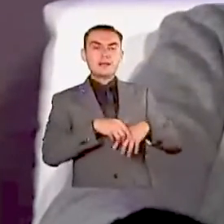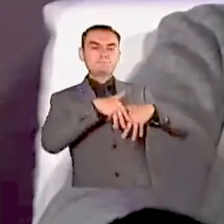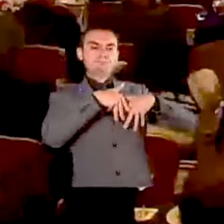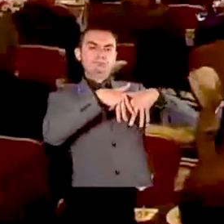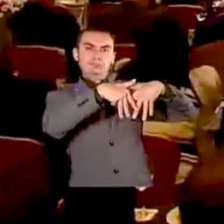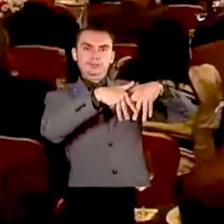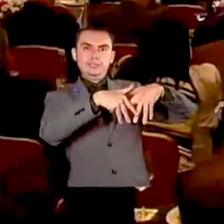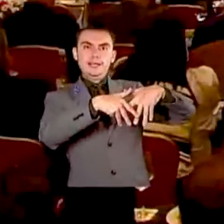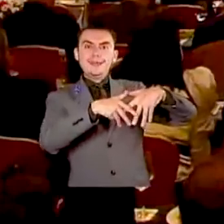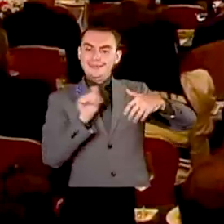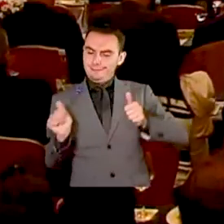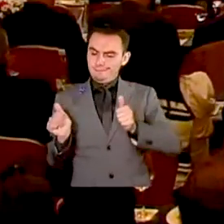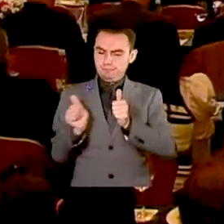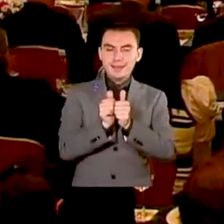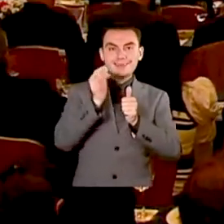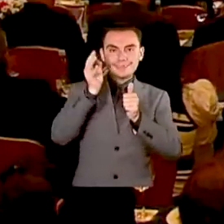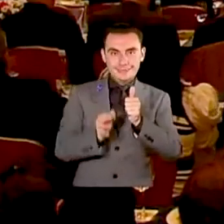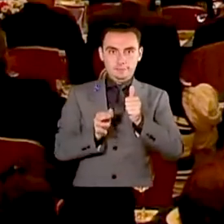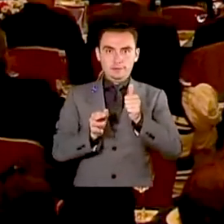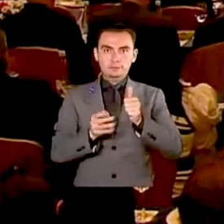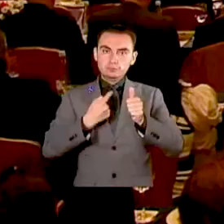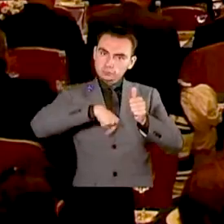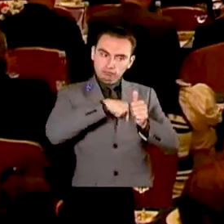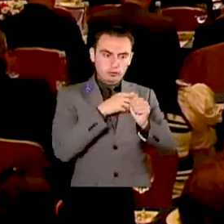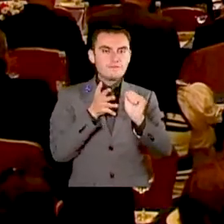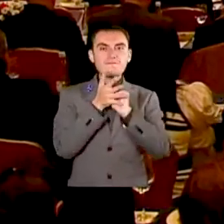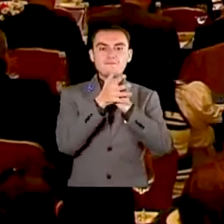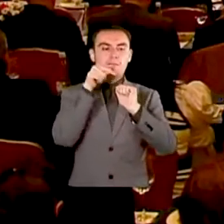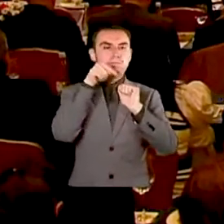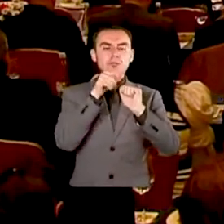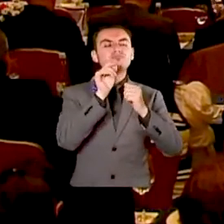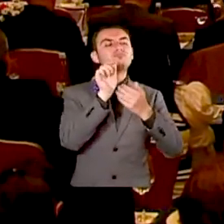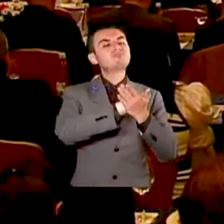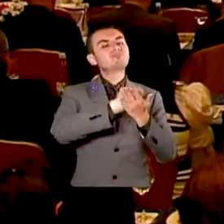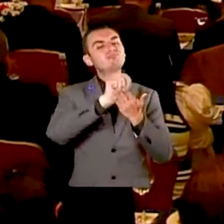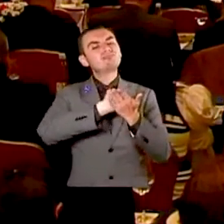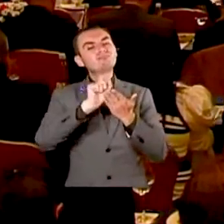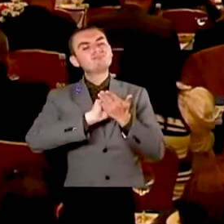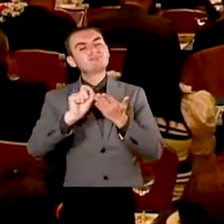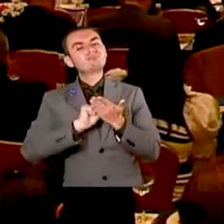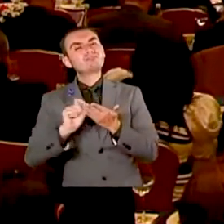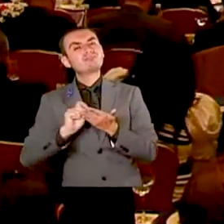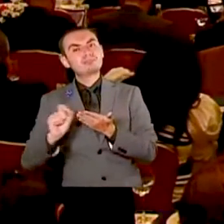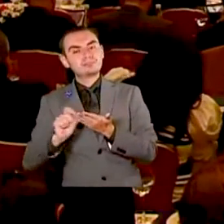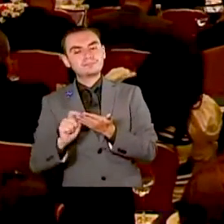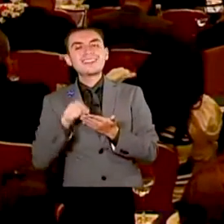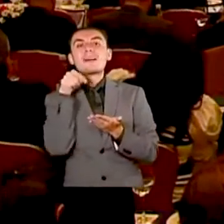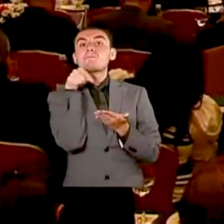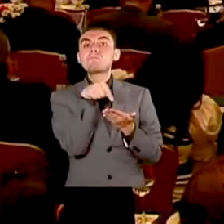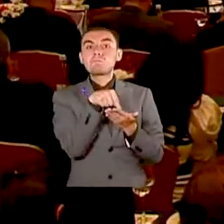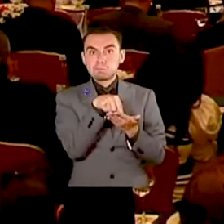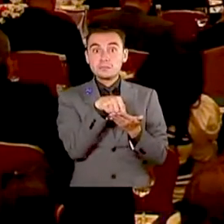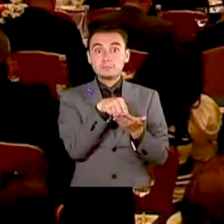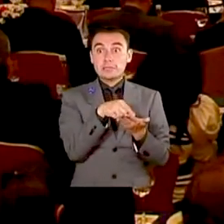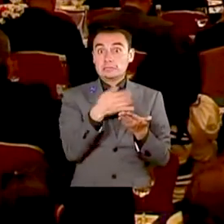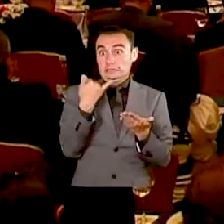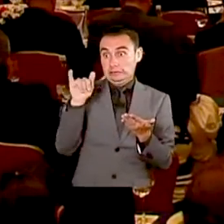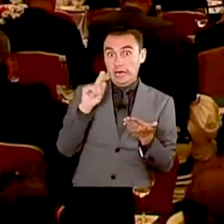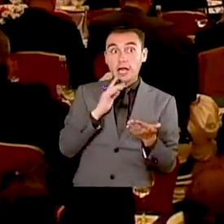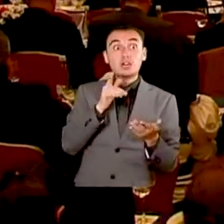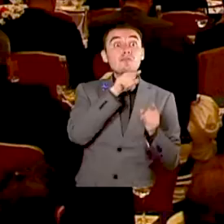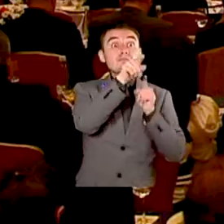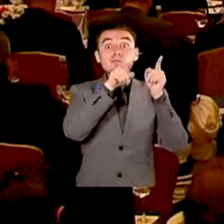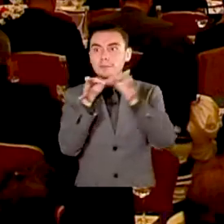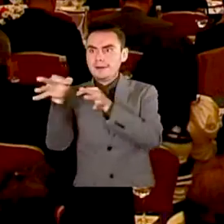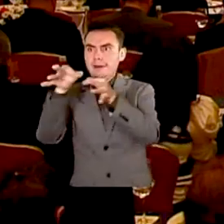movilizaciones. De todo eso se realizaron los informes y estos informes fueron, por parte de las